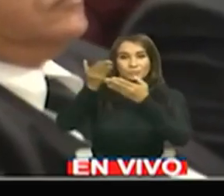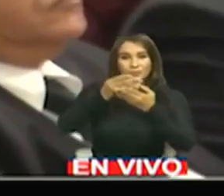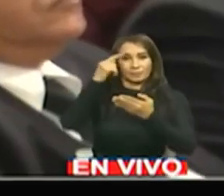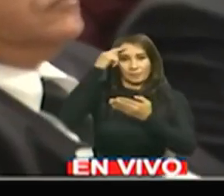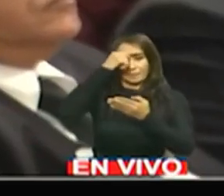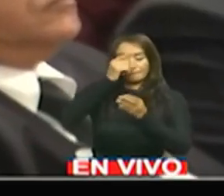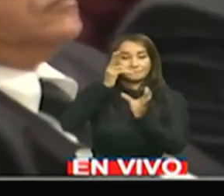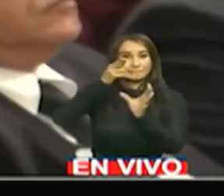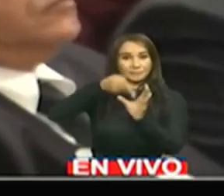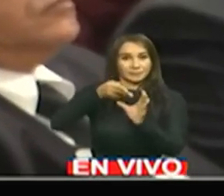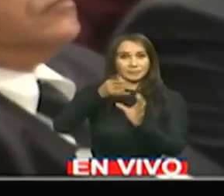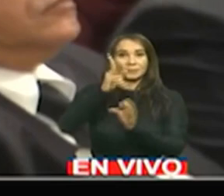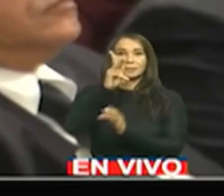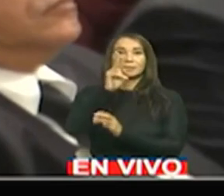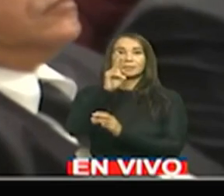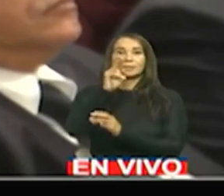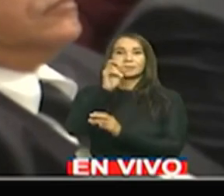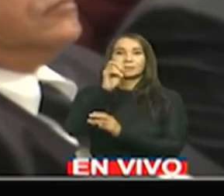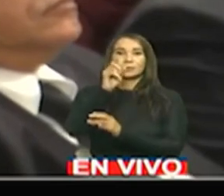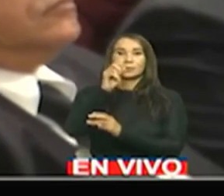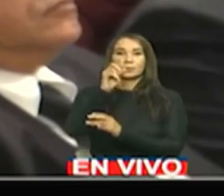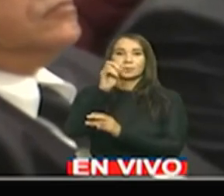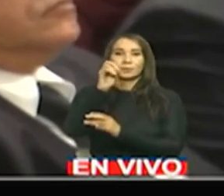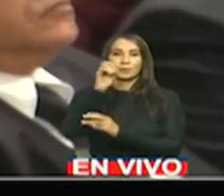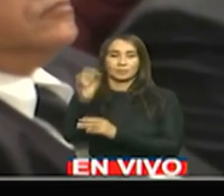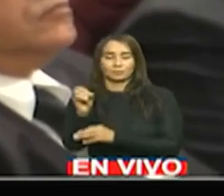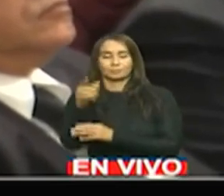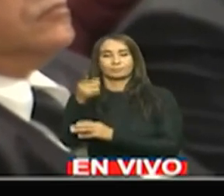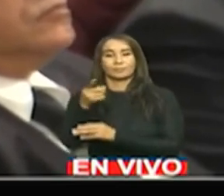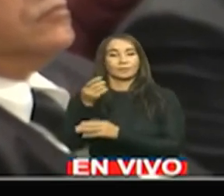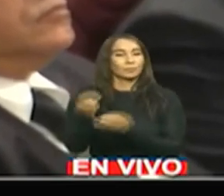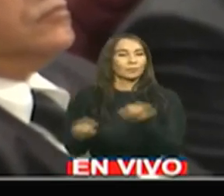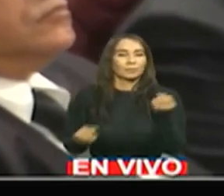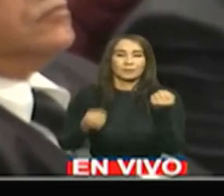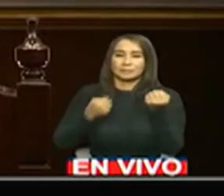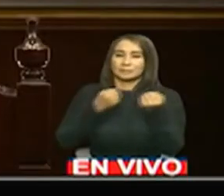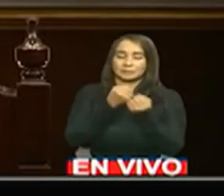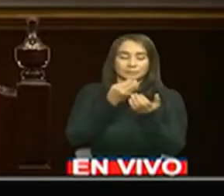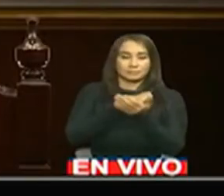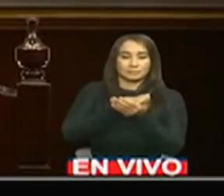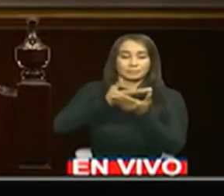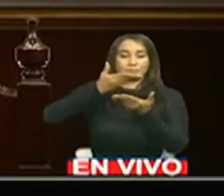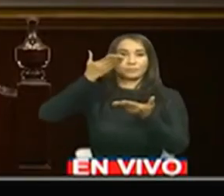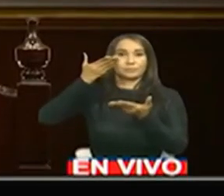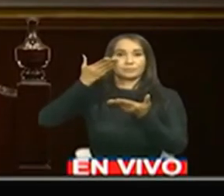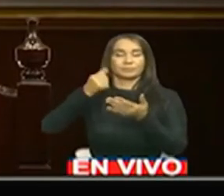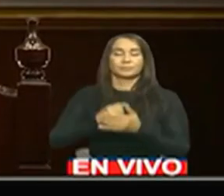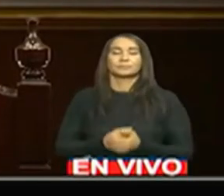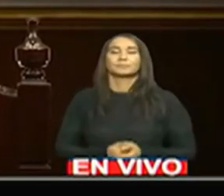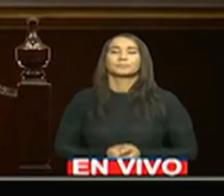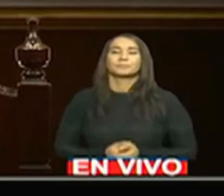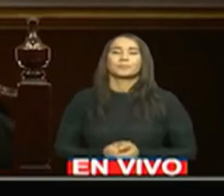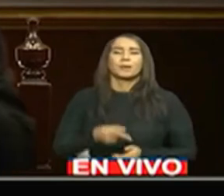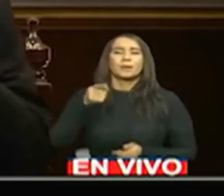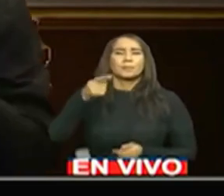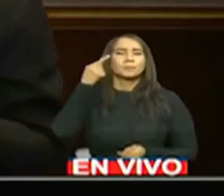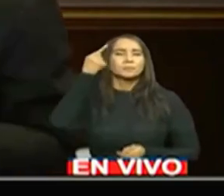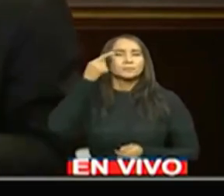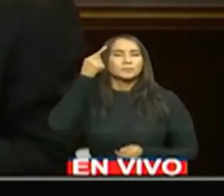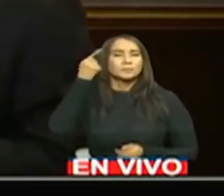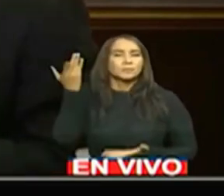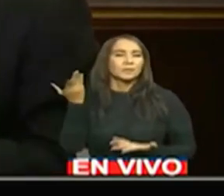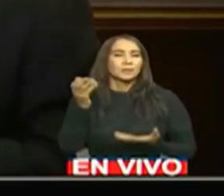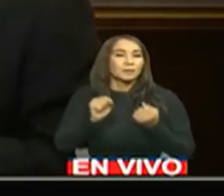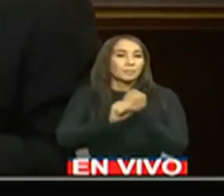petróleo, que es la variable externa que más incide en nuestros precios domésticos. Para que tengan una idea